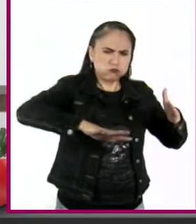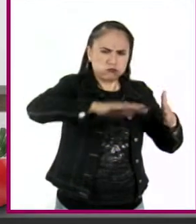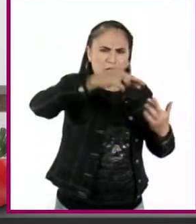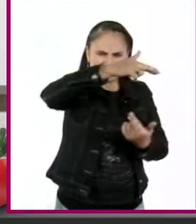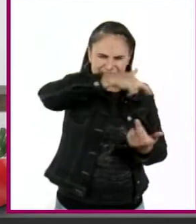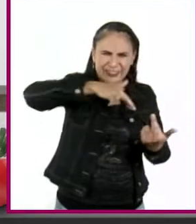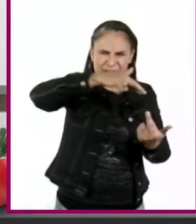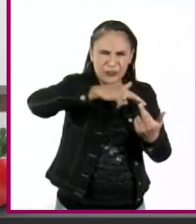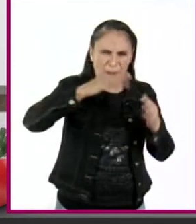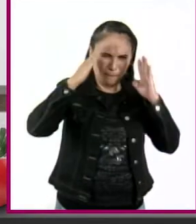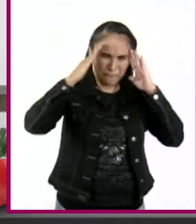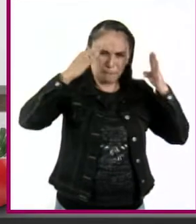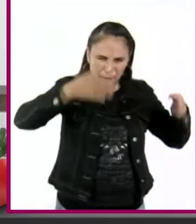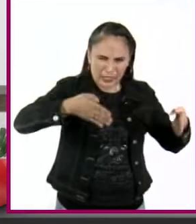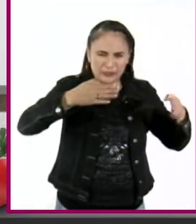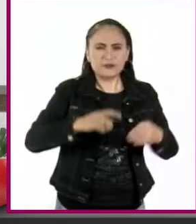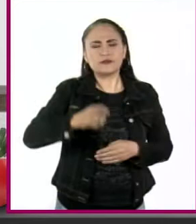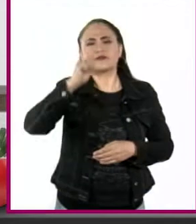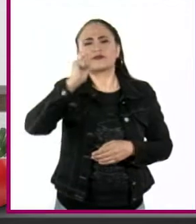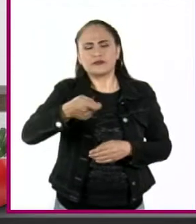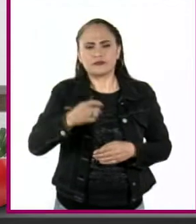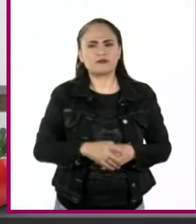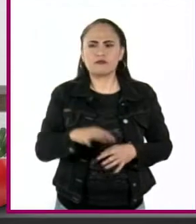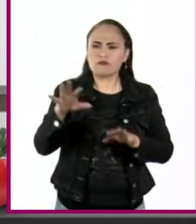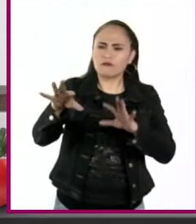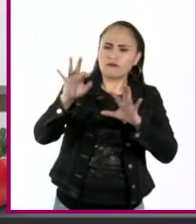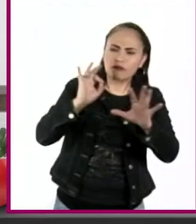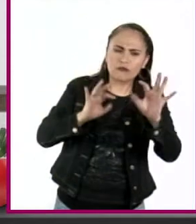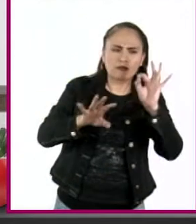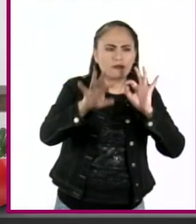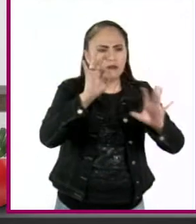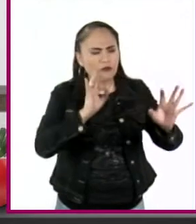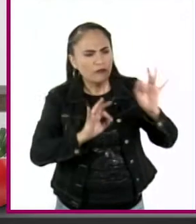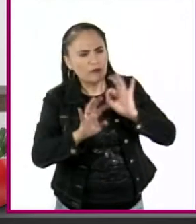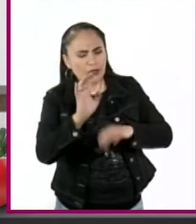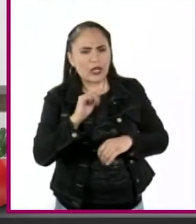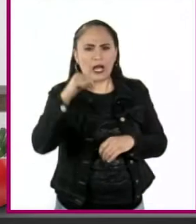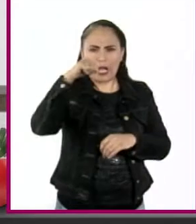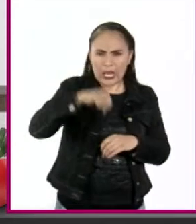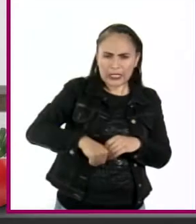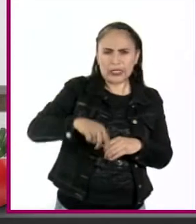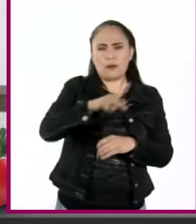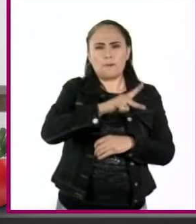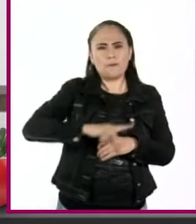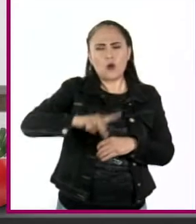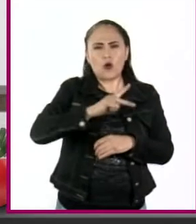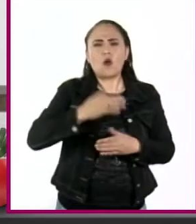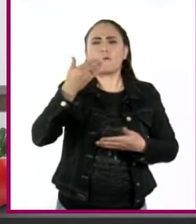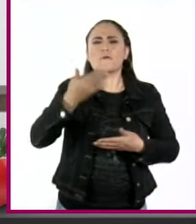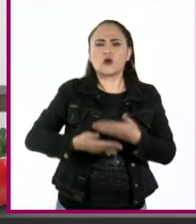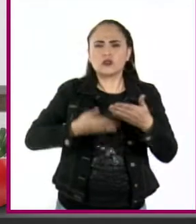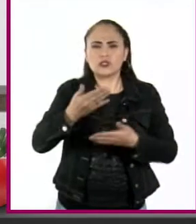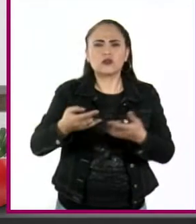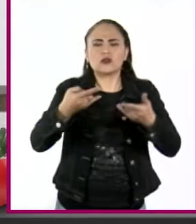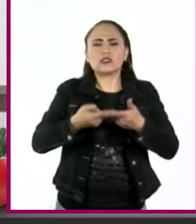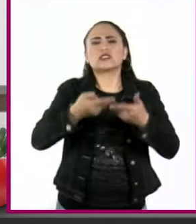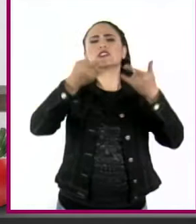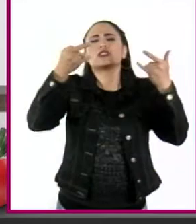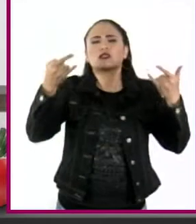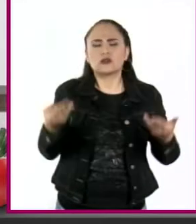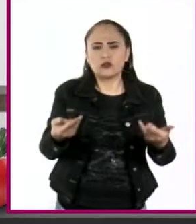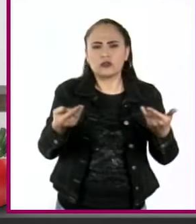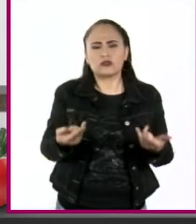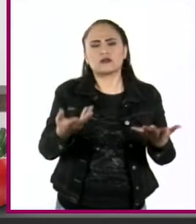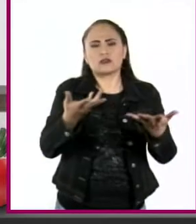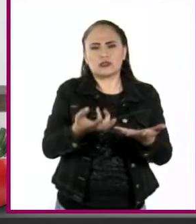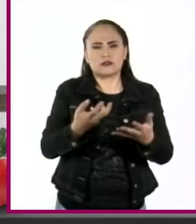de lo que se trata precisamente es de hacerse de elementos que permitan entender a la vez los procesos históricos que se dan en el espacio acotado por